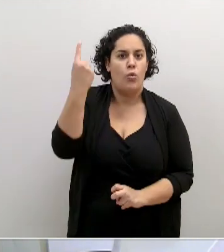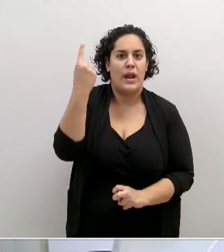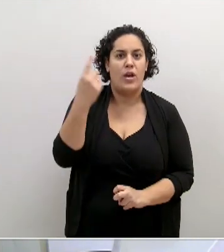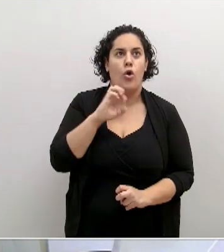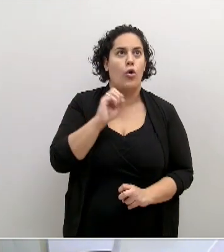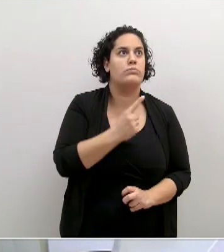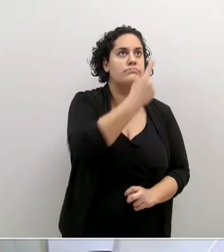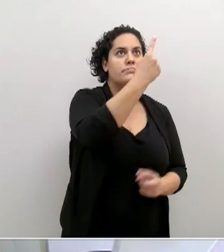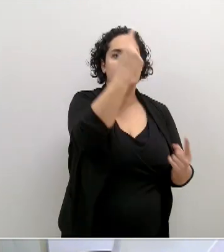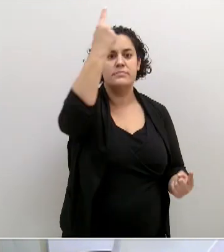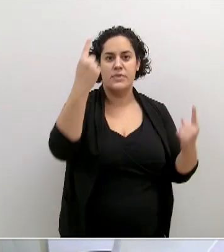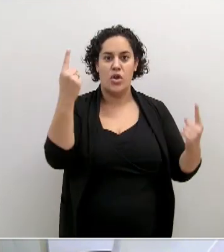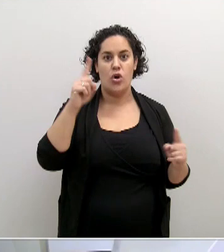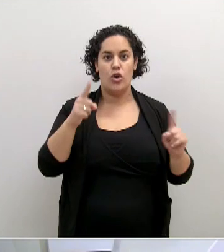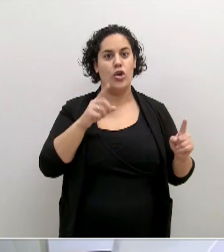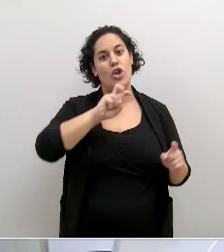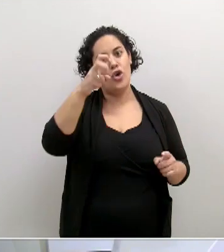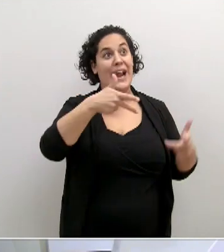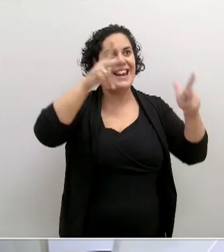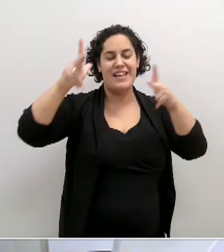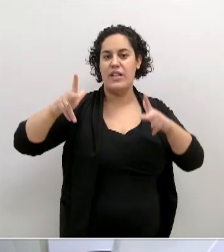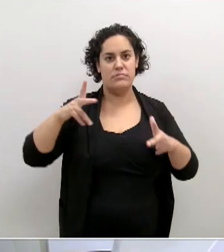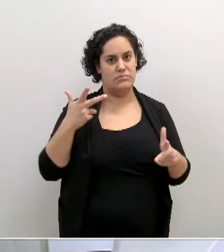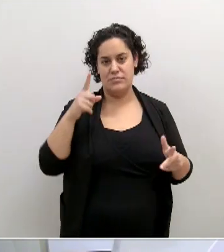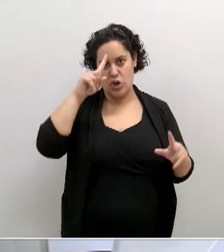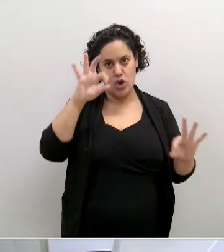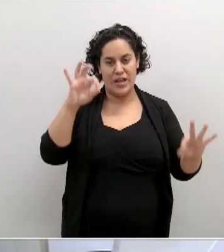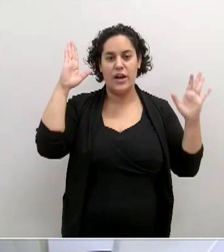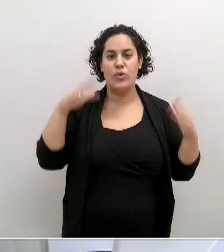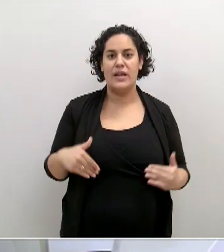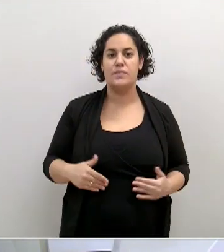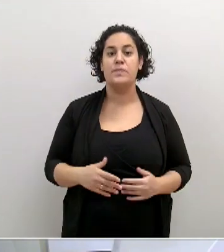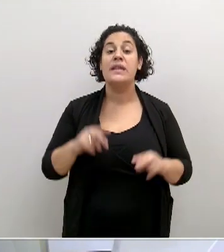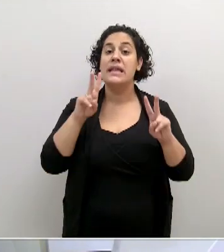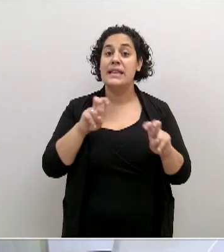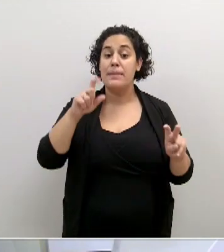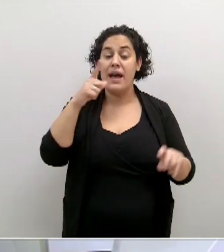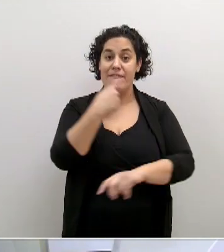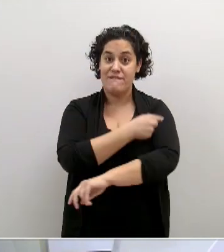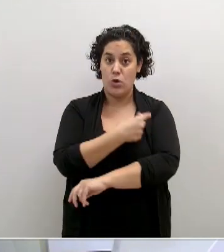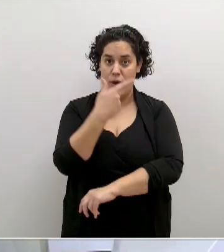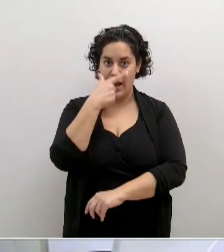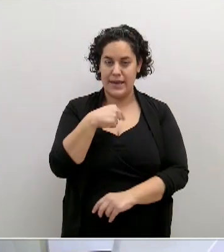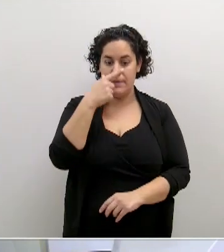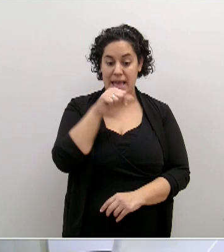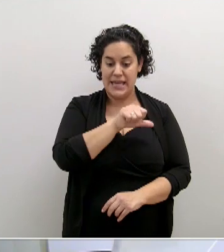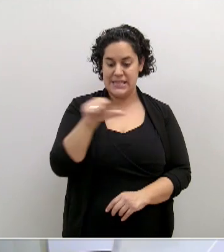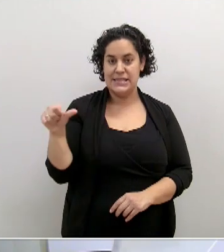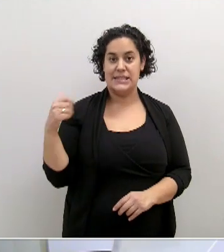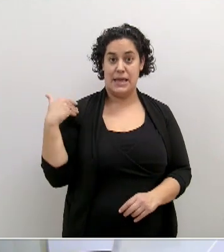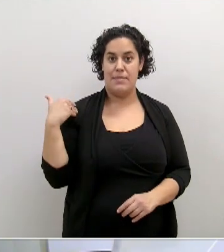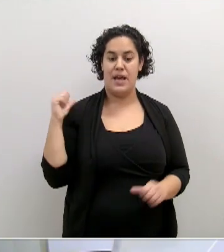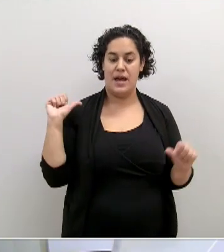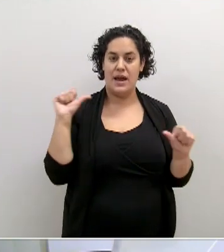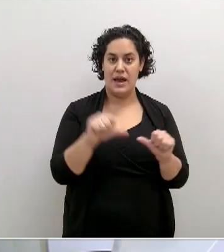comunidades y otras comunidades que no estén confinadas. Y respecto al tema de la vacuna de la gripe, esta semana